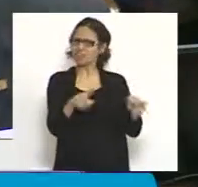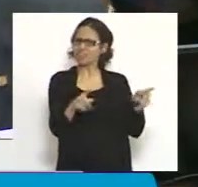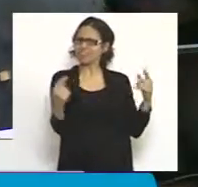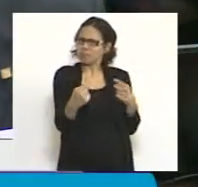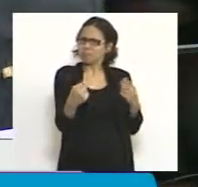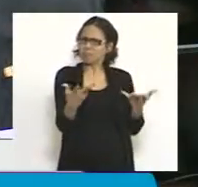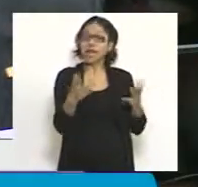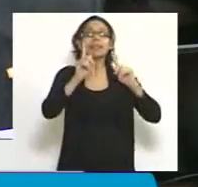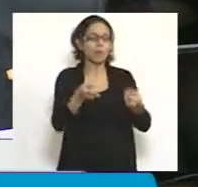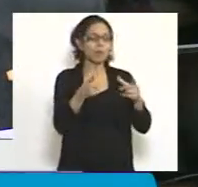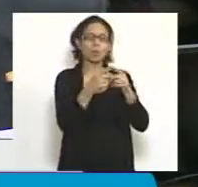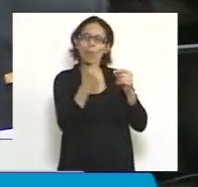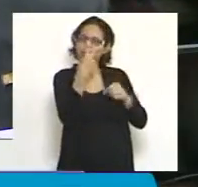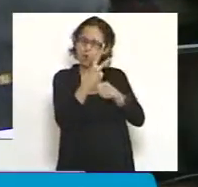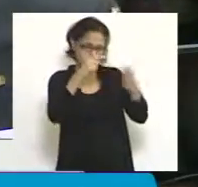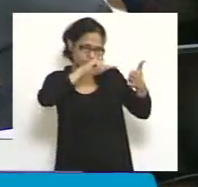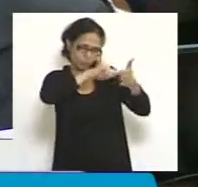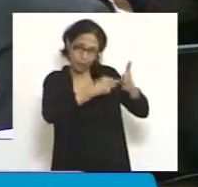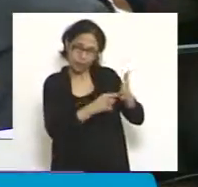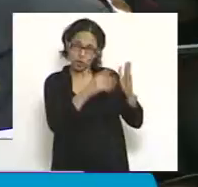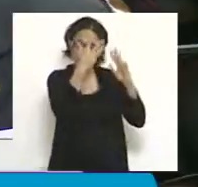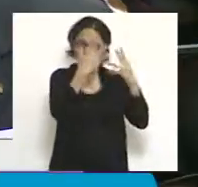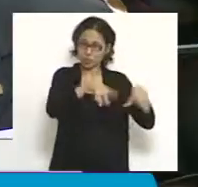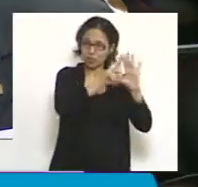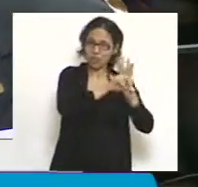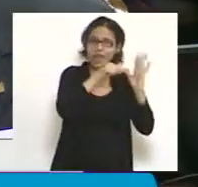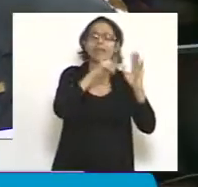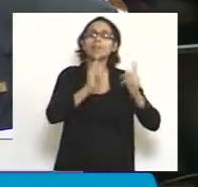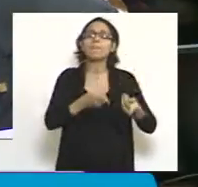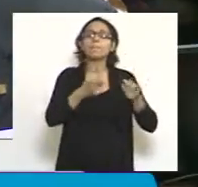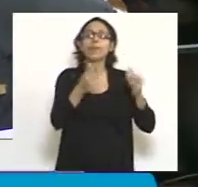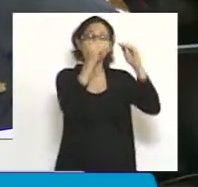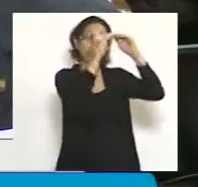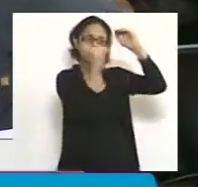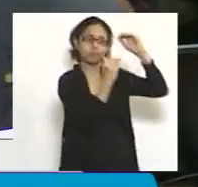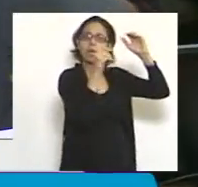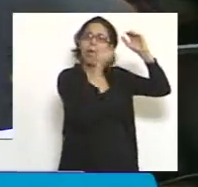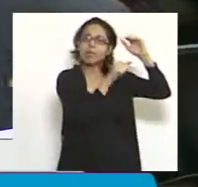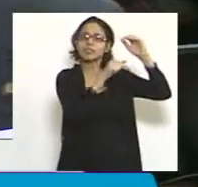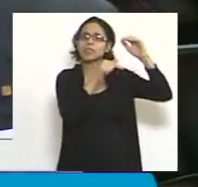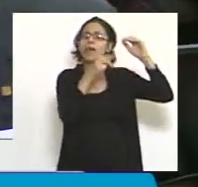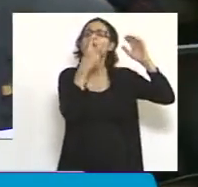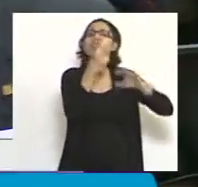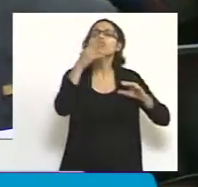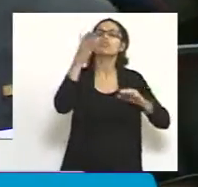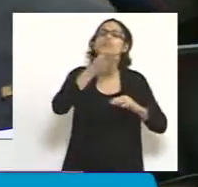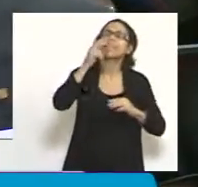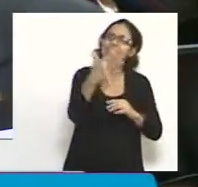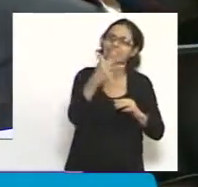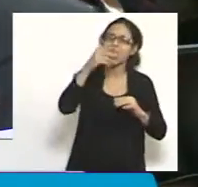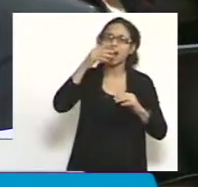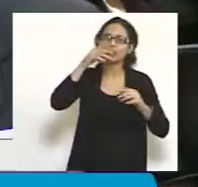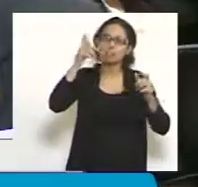2 también se establece que el Consejo de la Magistratura lo tiene que aprobar por las 2/3 partes de los